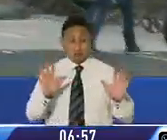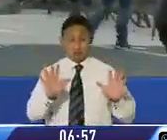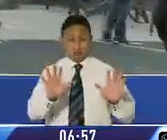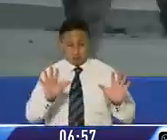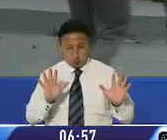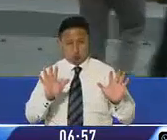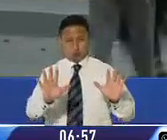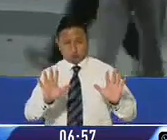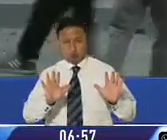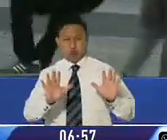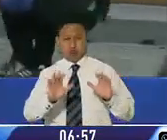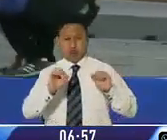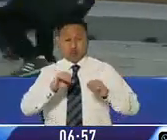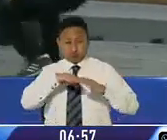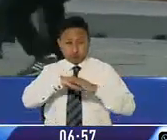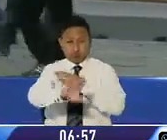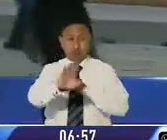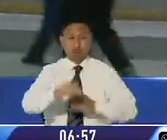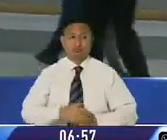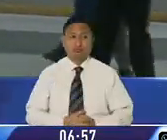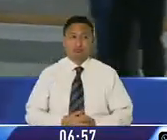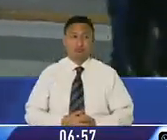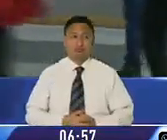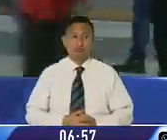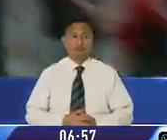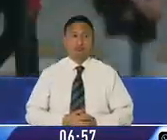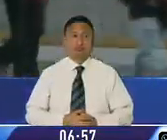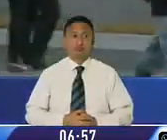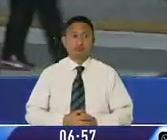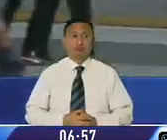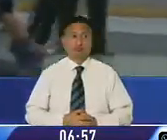intentando pasar el primer filtro de policías.